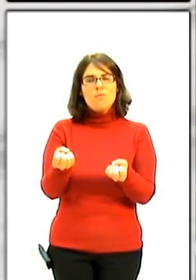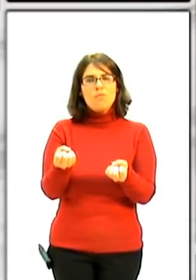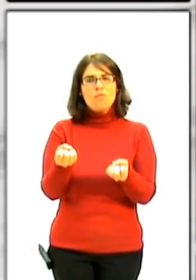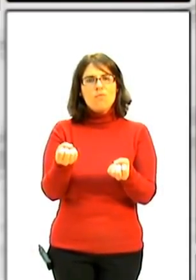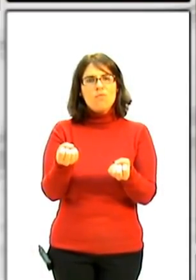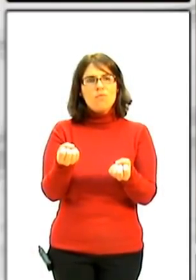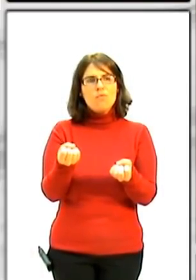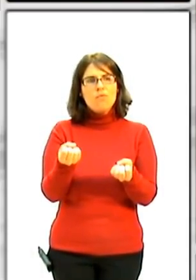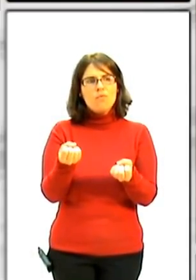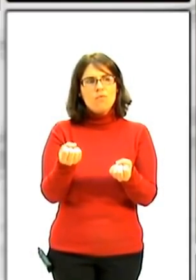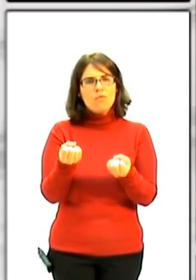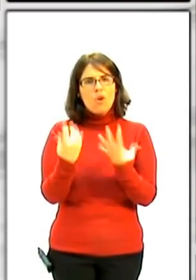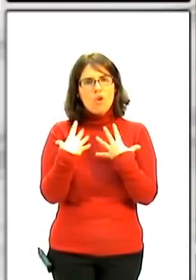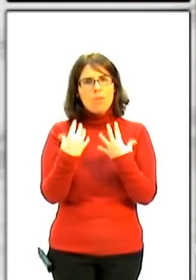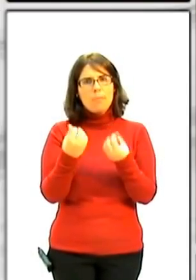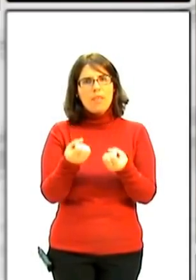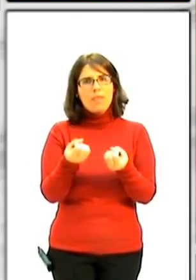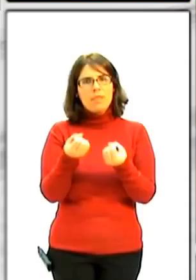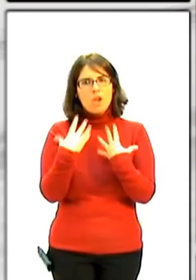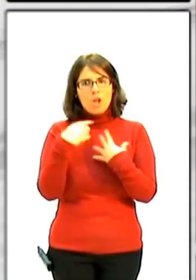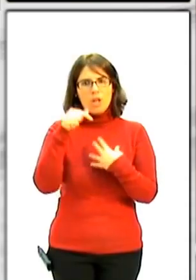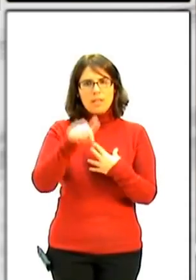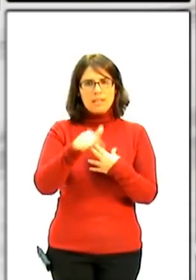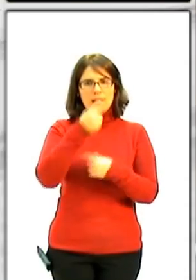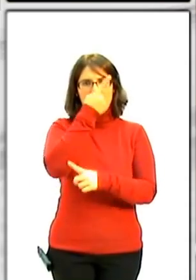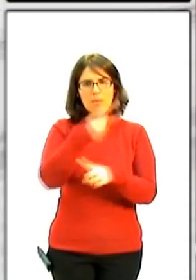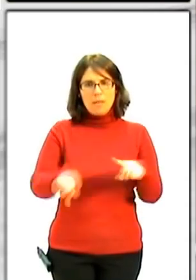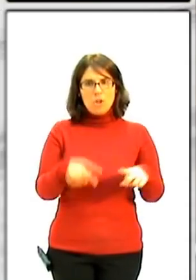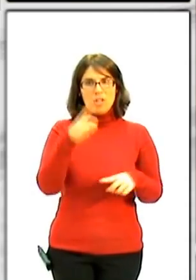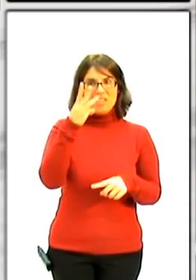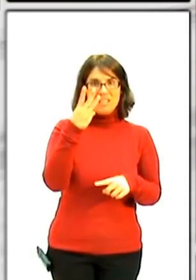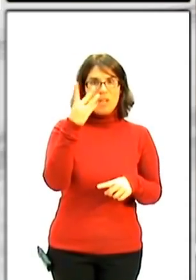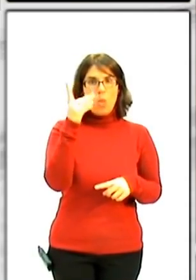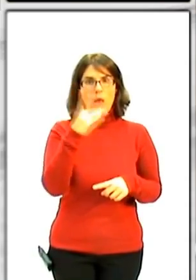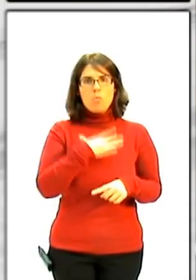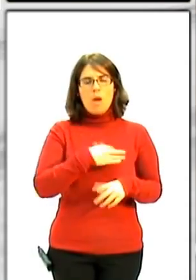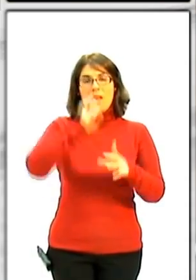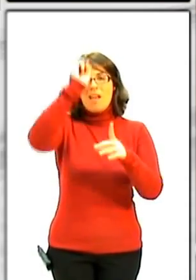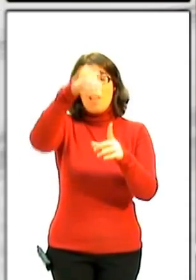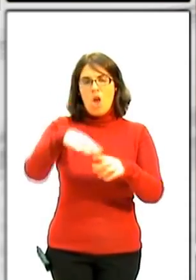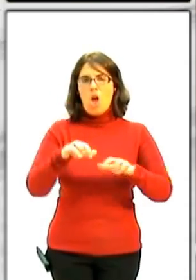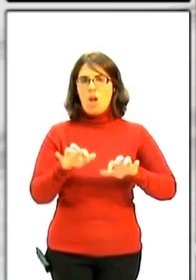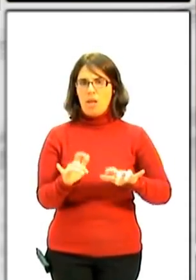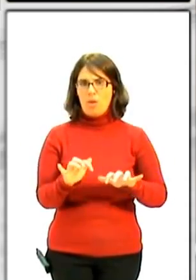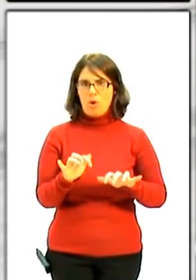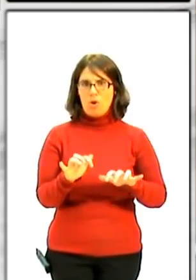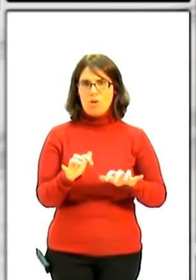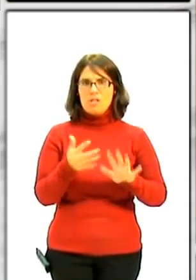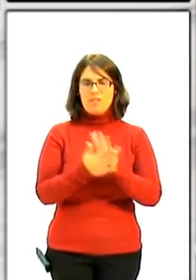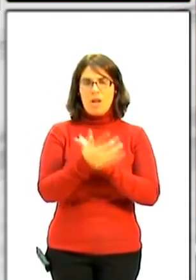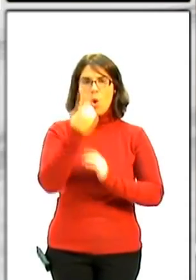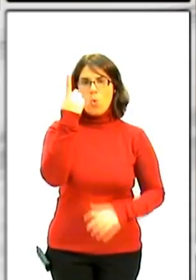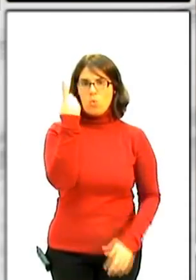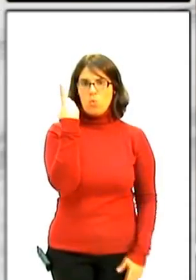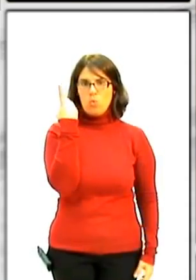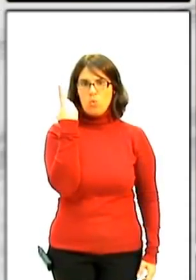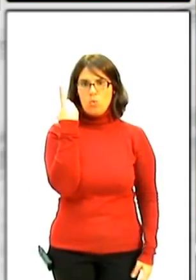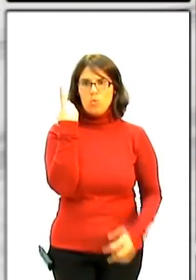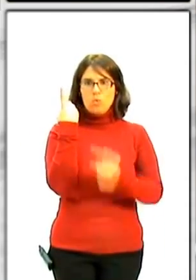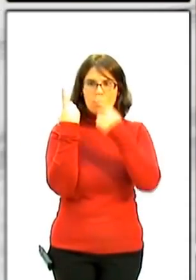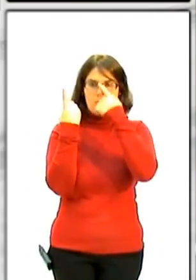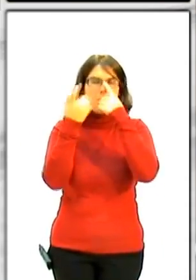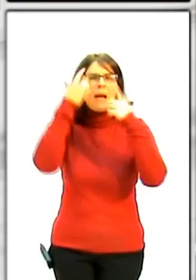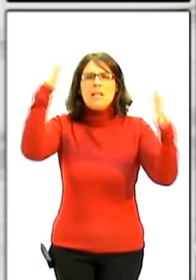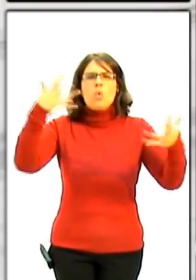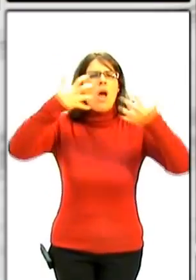información de ese elemento en 3D dentro de un ordenador y con un dedo, imaginaros un artilugio por el que